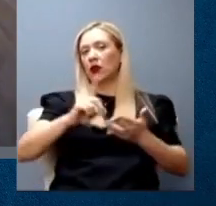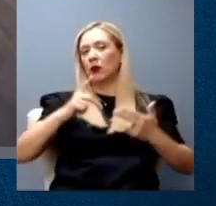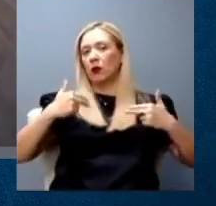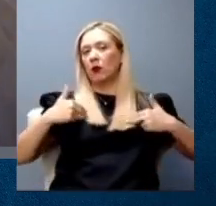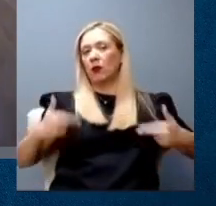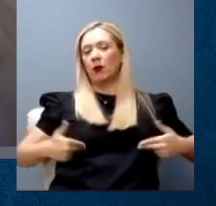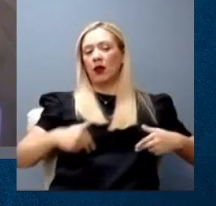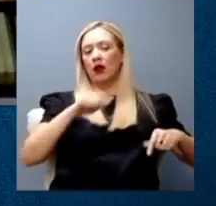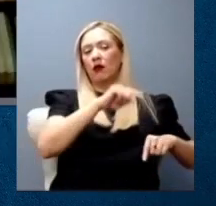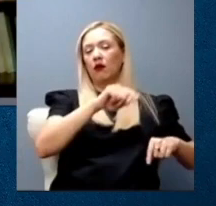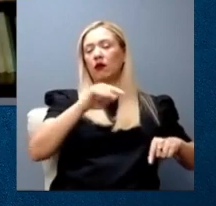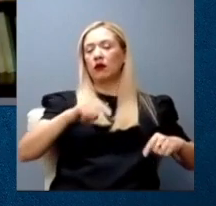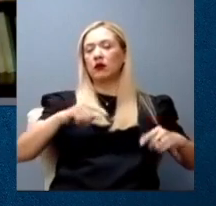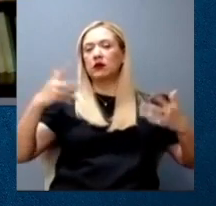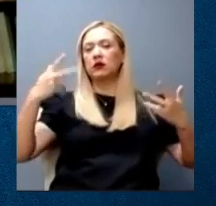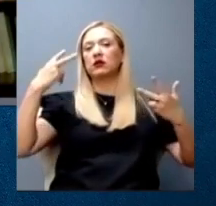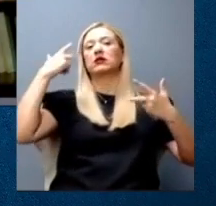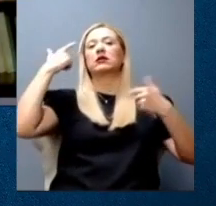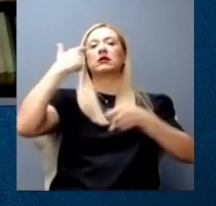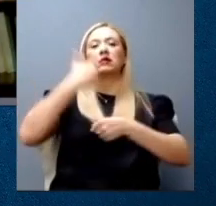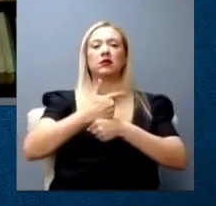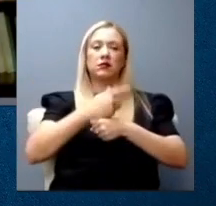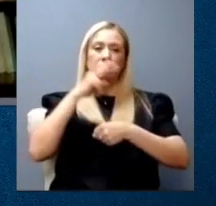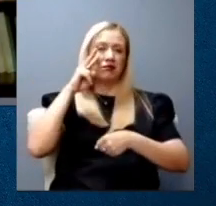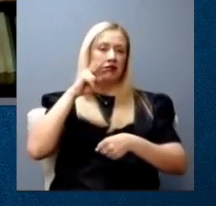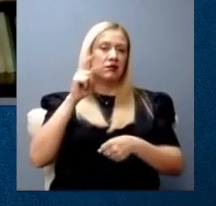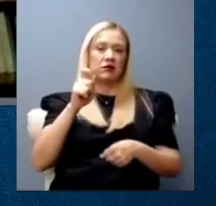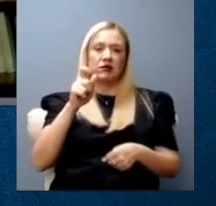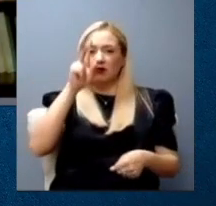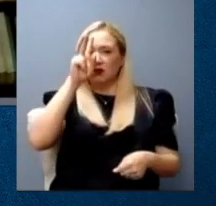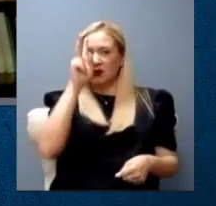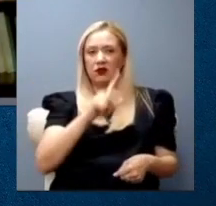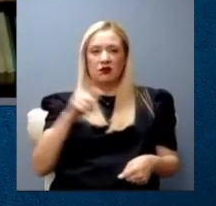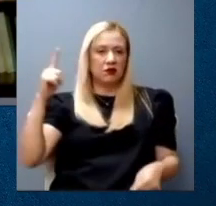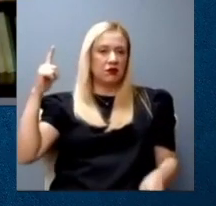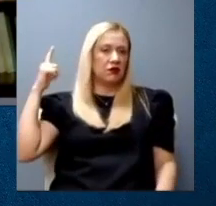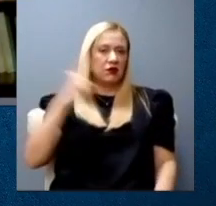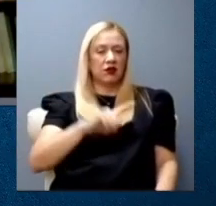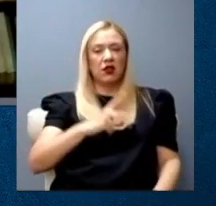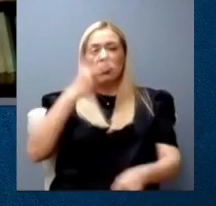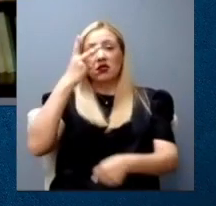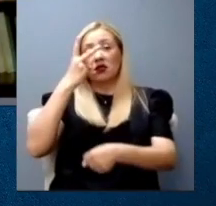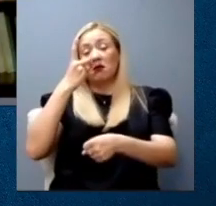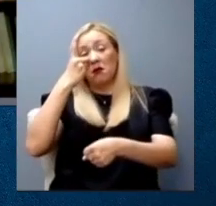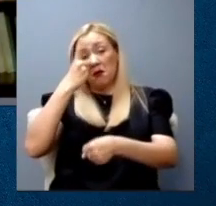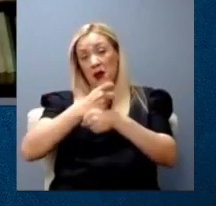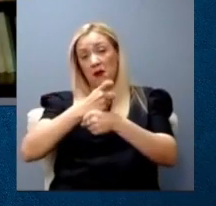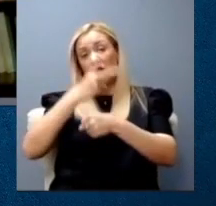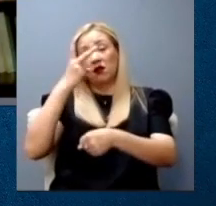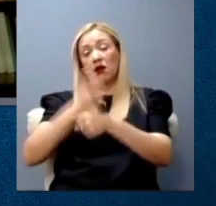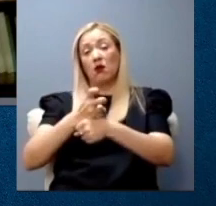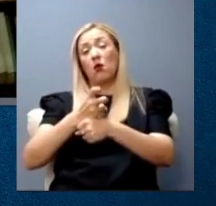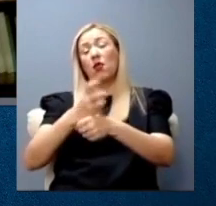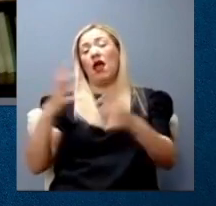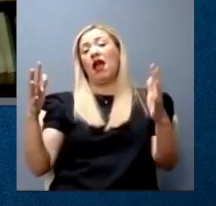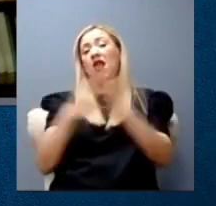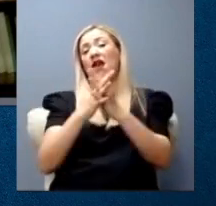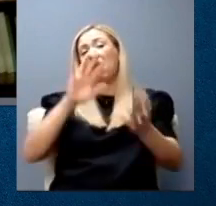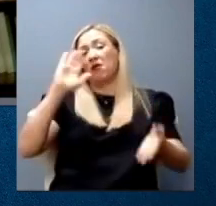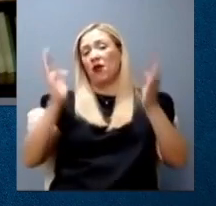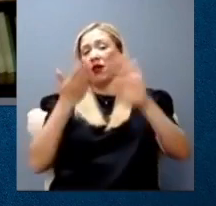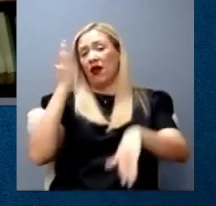lo mostró con su peor rostro la Segunda Guerra Mundial, ¿no?